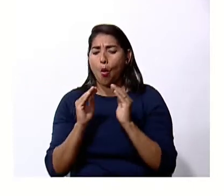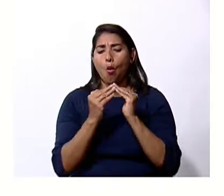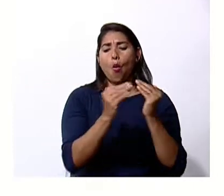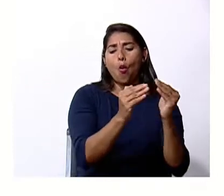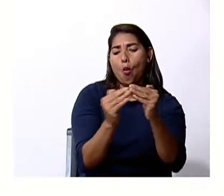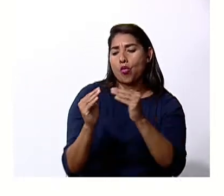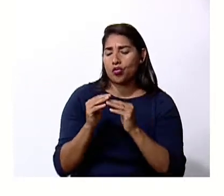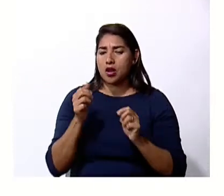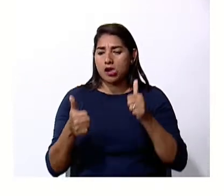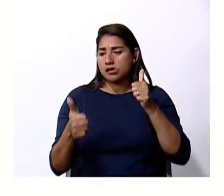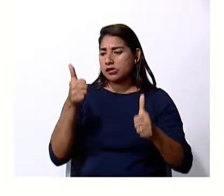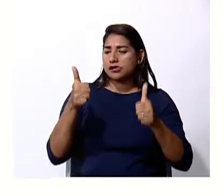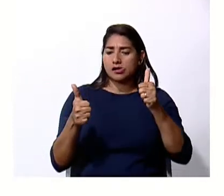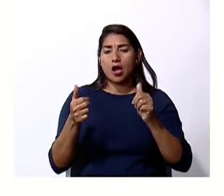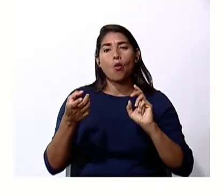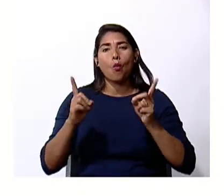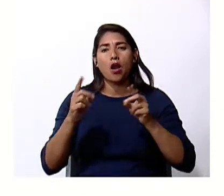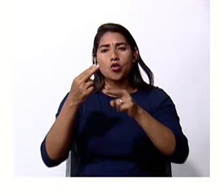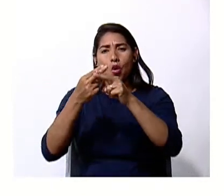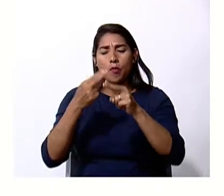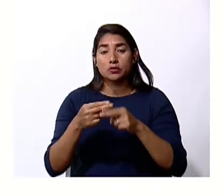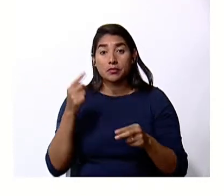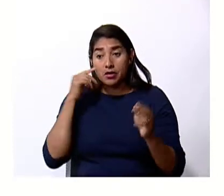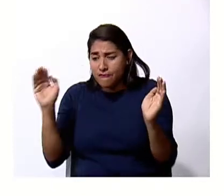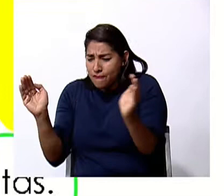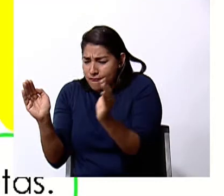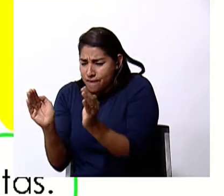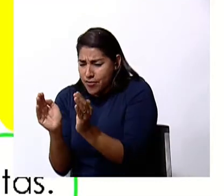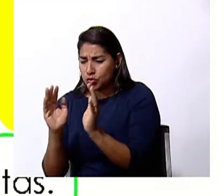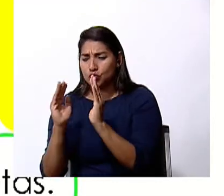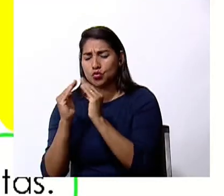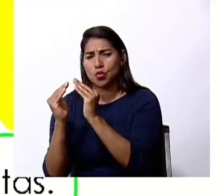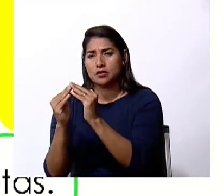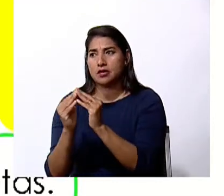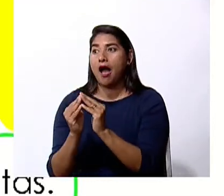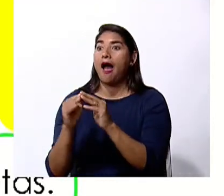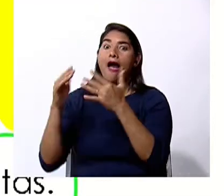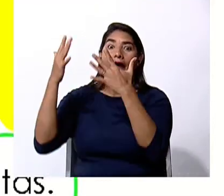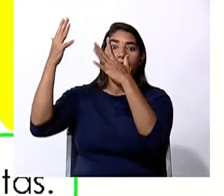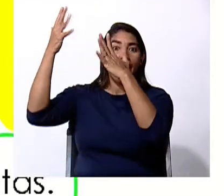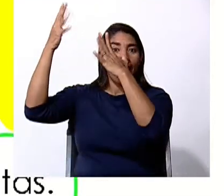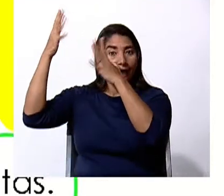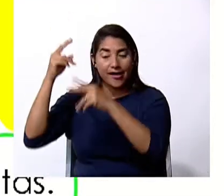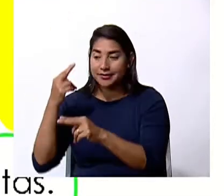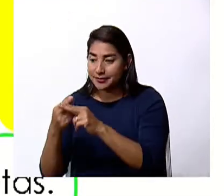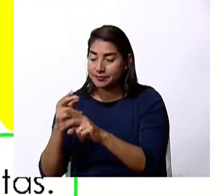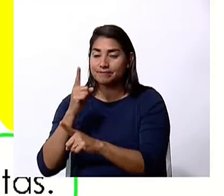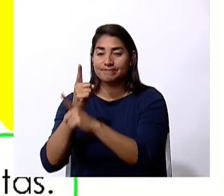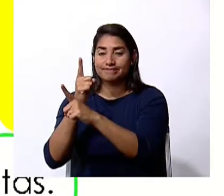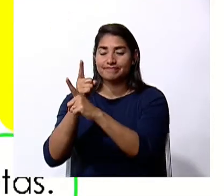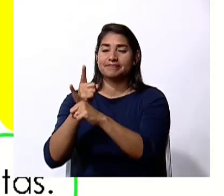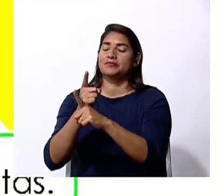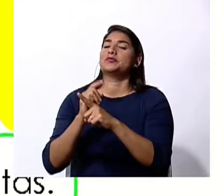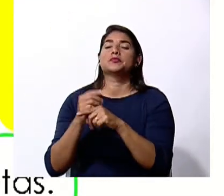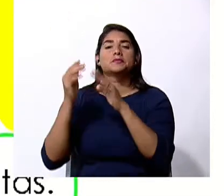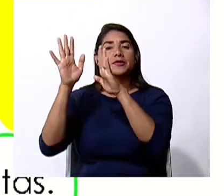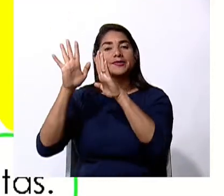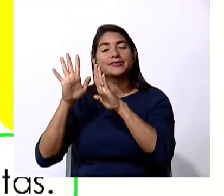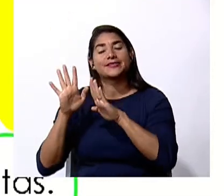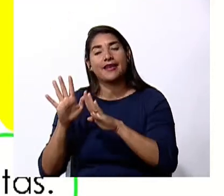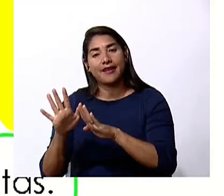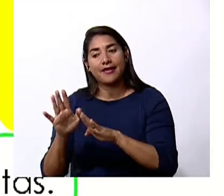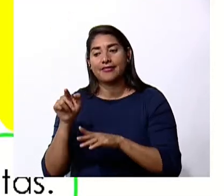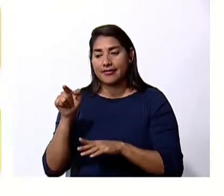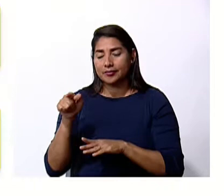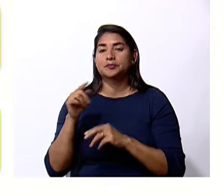colonias? ¿Decís que reducciones? Vamos a ver. ¡Ay, excelente!